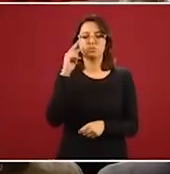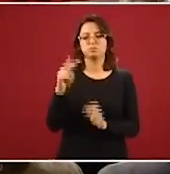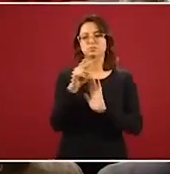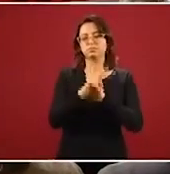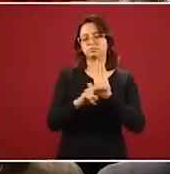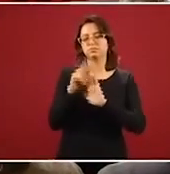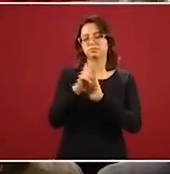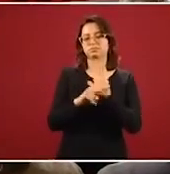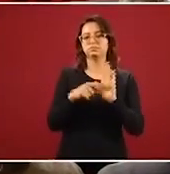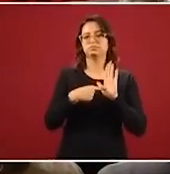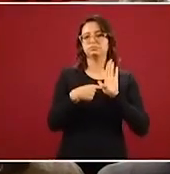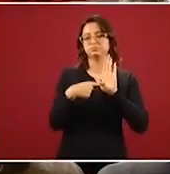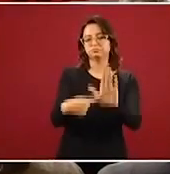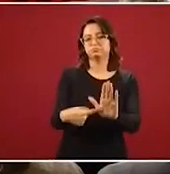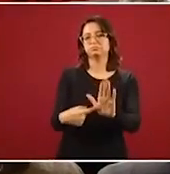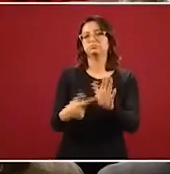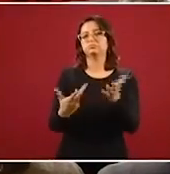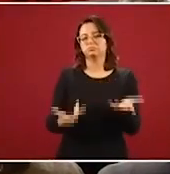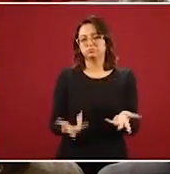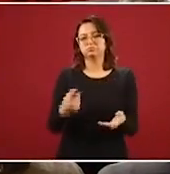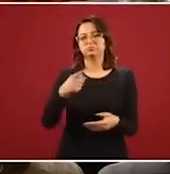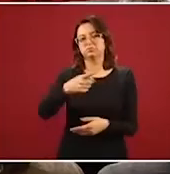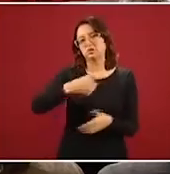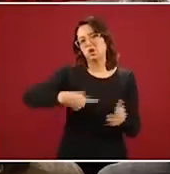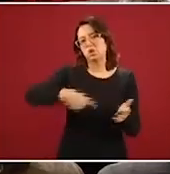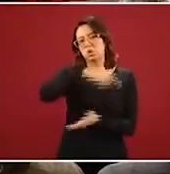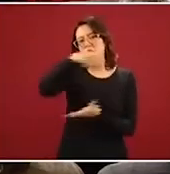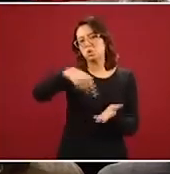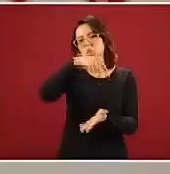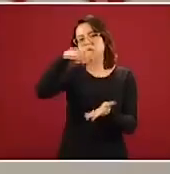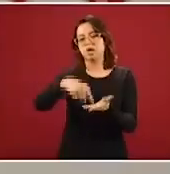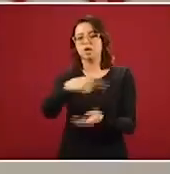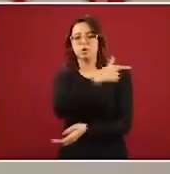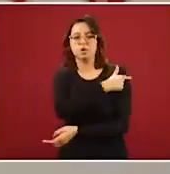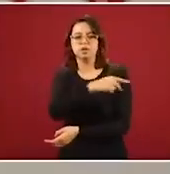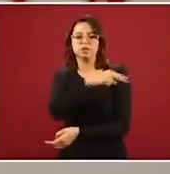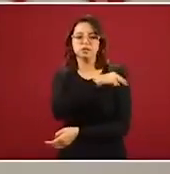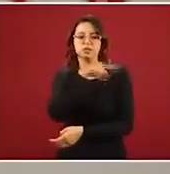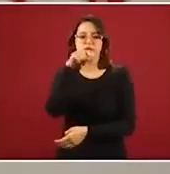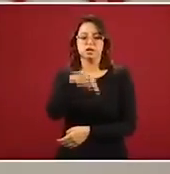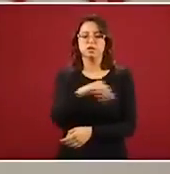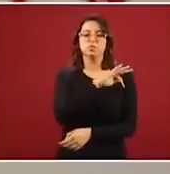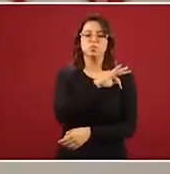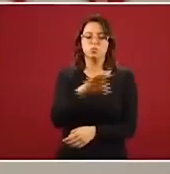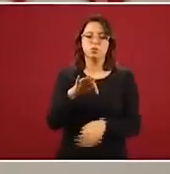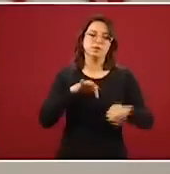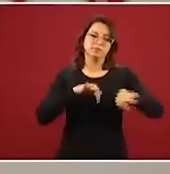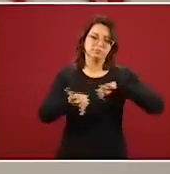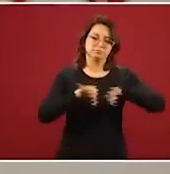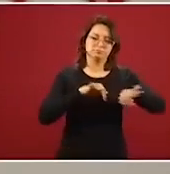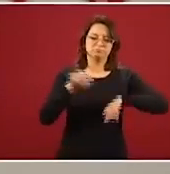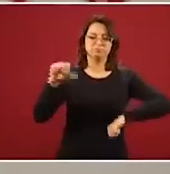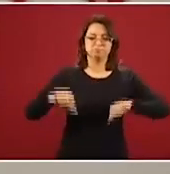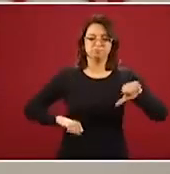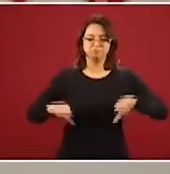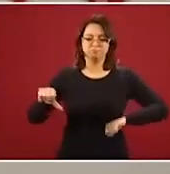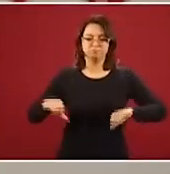capacidades que les generamos a la Guardia para poder desarrollar su actividad.